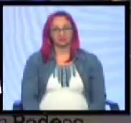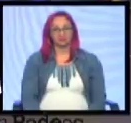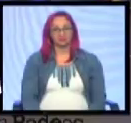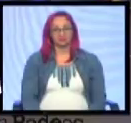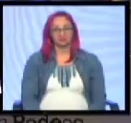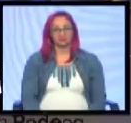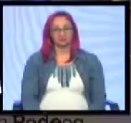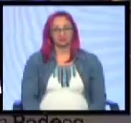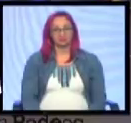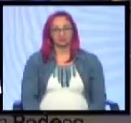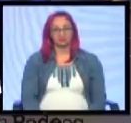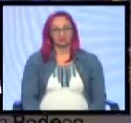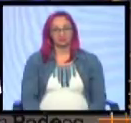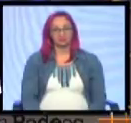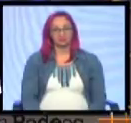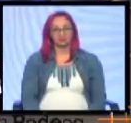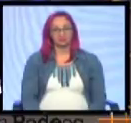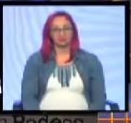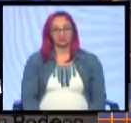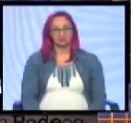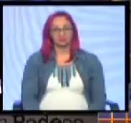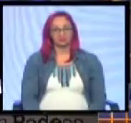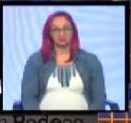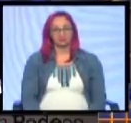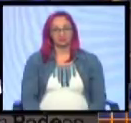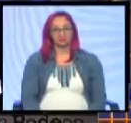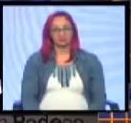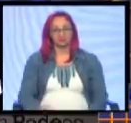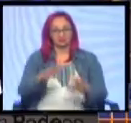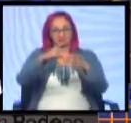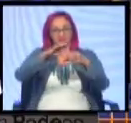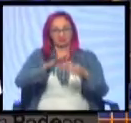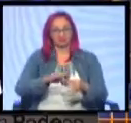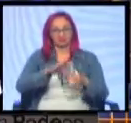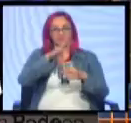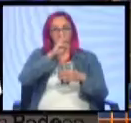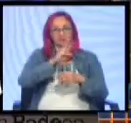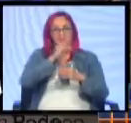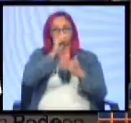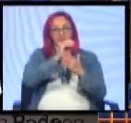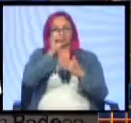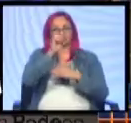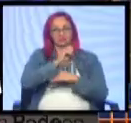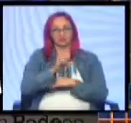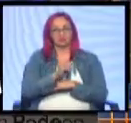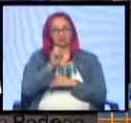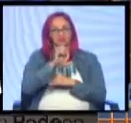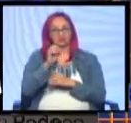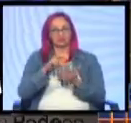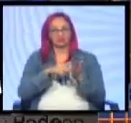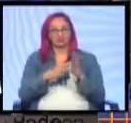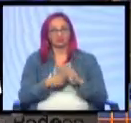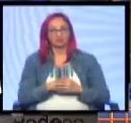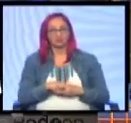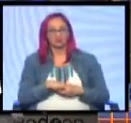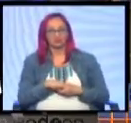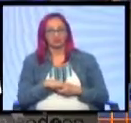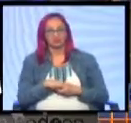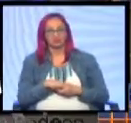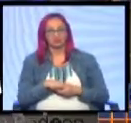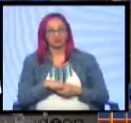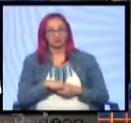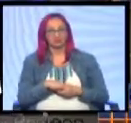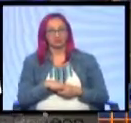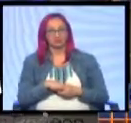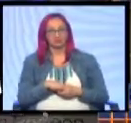¿Cuál será la comisión del 6%? La comisión que tiene que ver con las loterías electrónicas. Ah, la de la electrónica, sí. Y